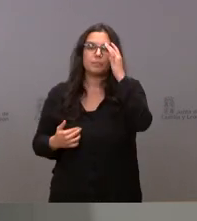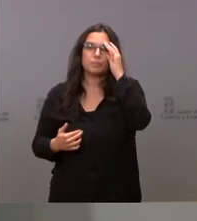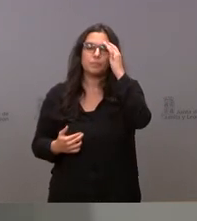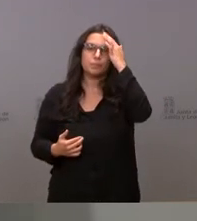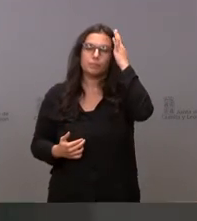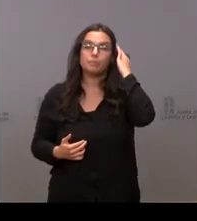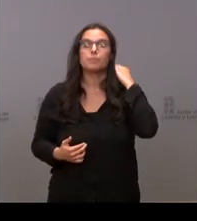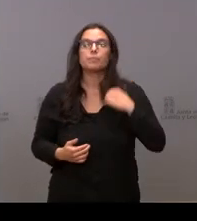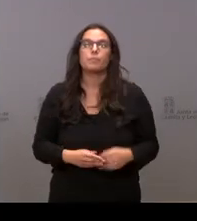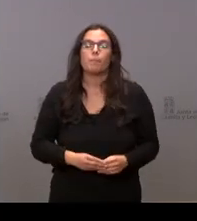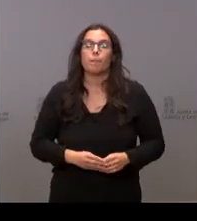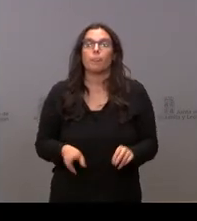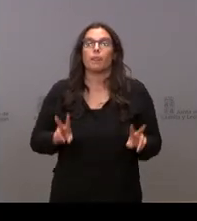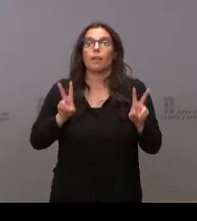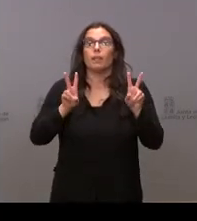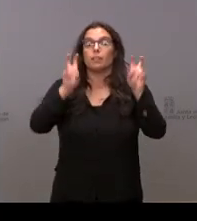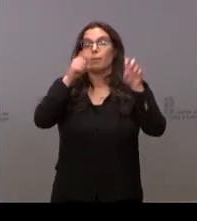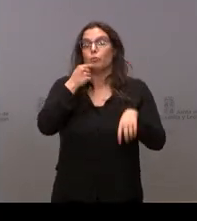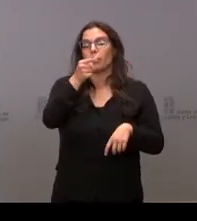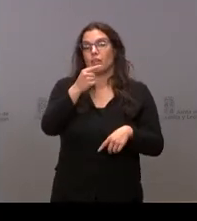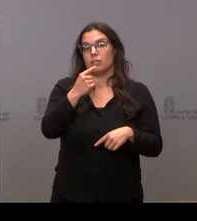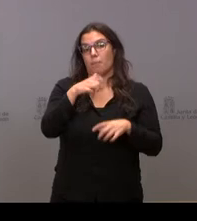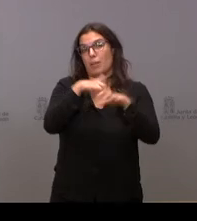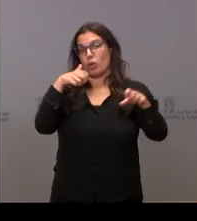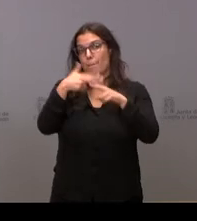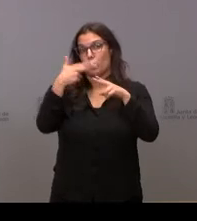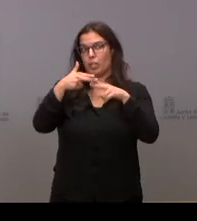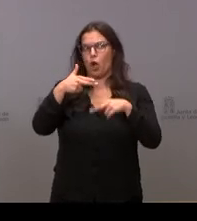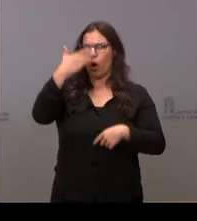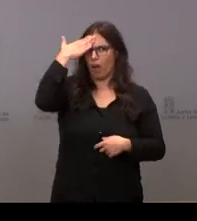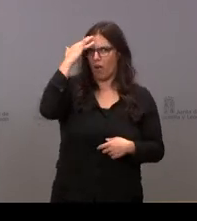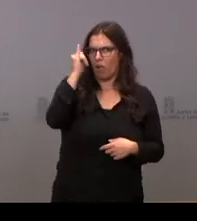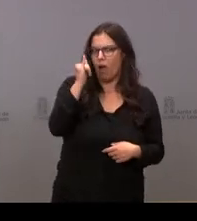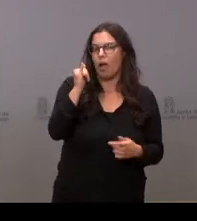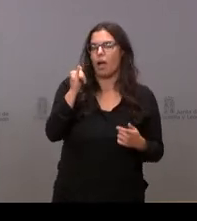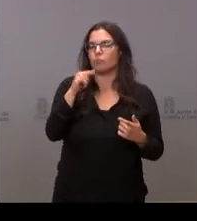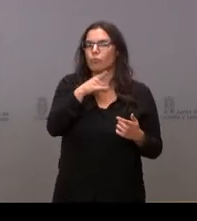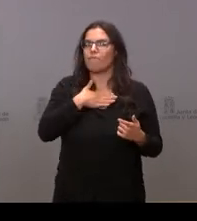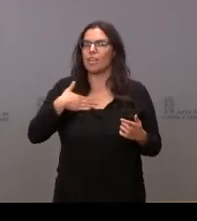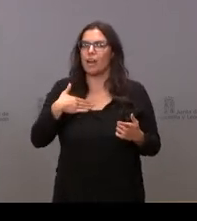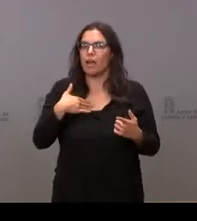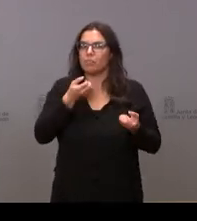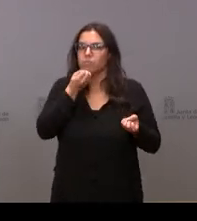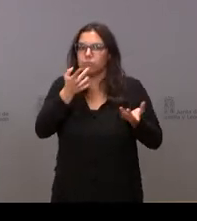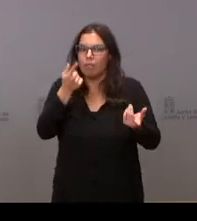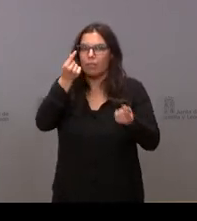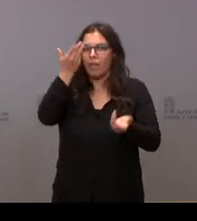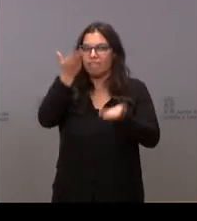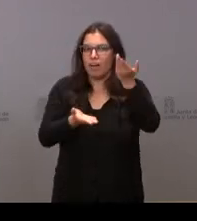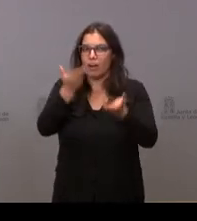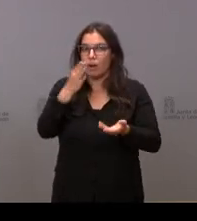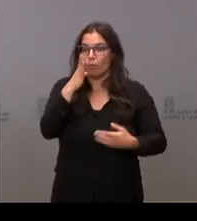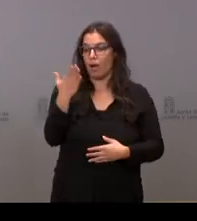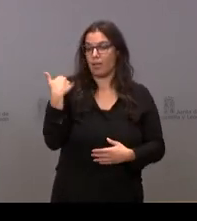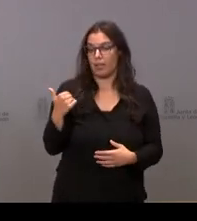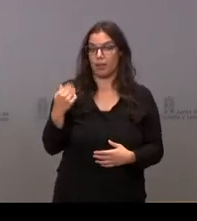Respecto a la sensatez de los actores políticos de la comunidad, no sé si quiere valorar las declaraciones que se hicieron ayer